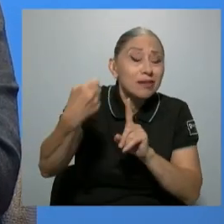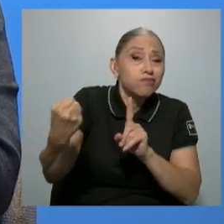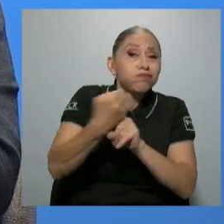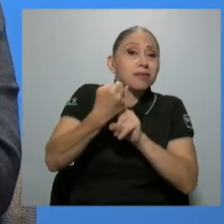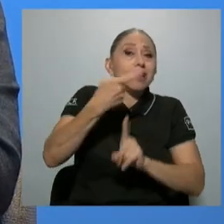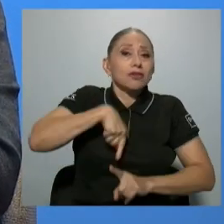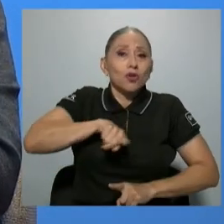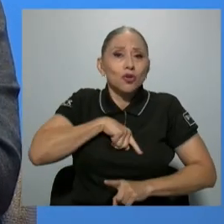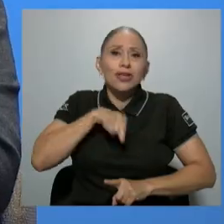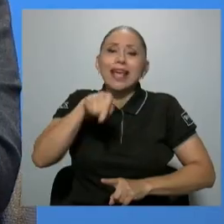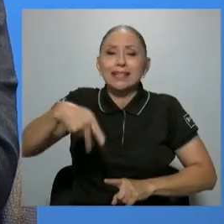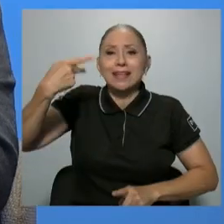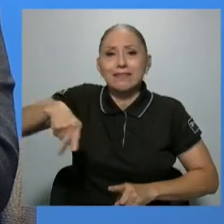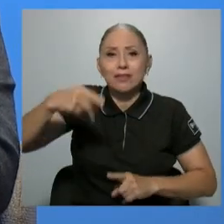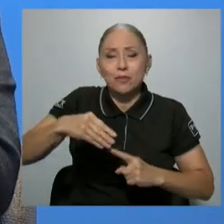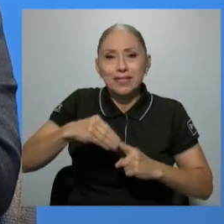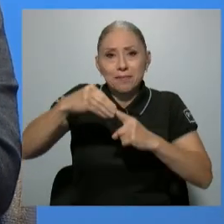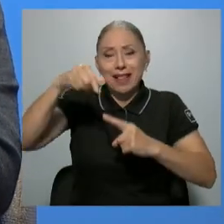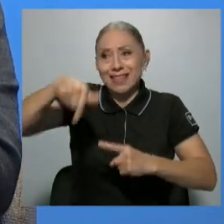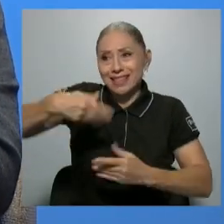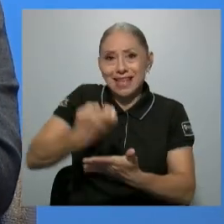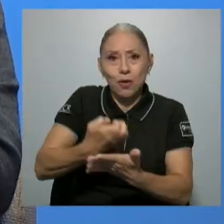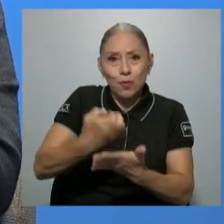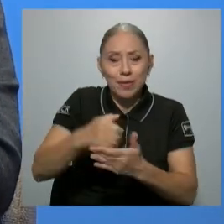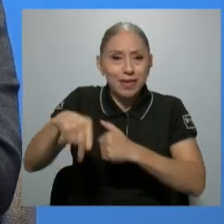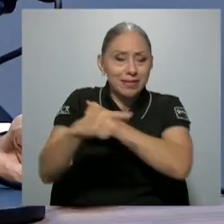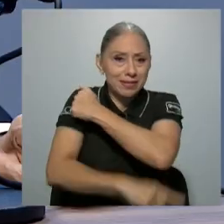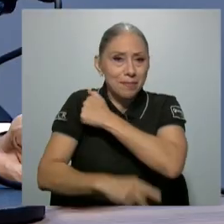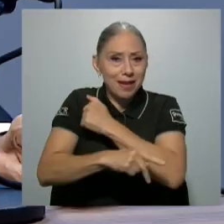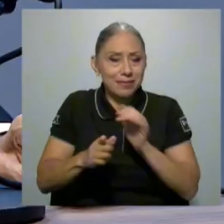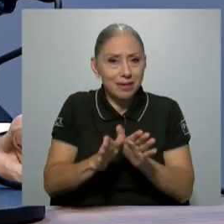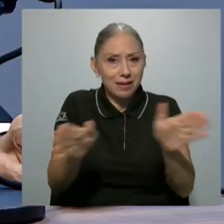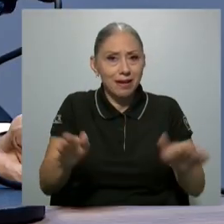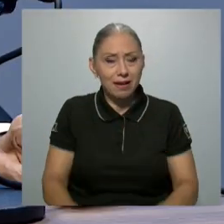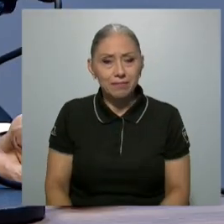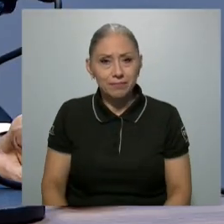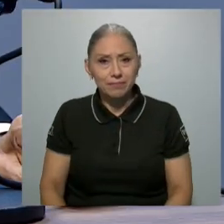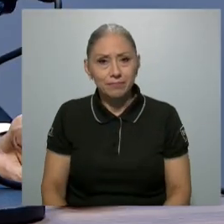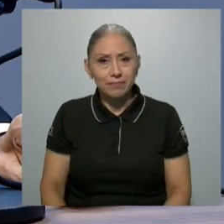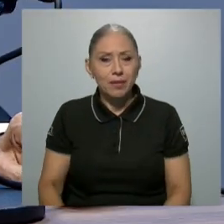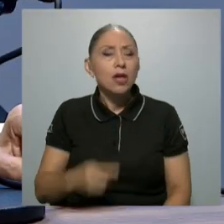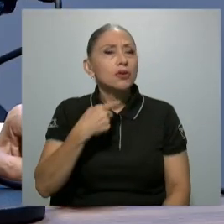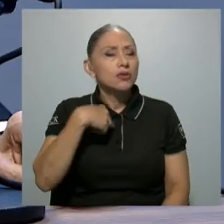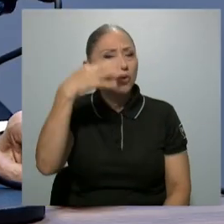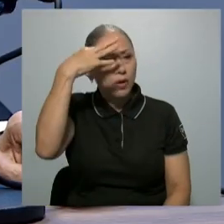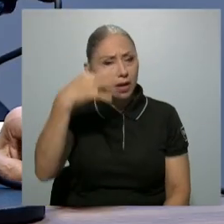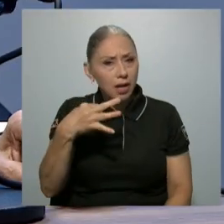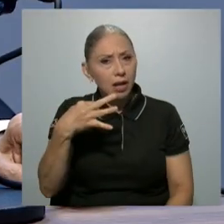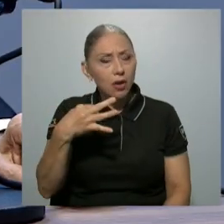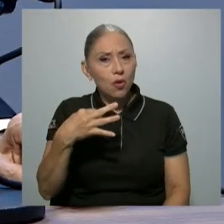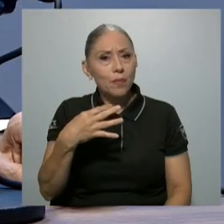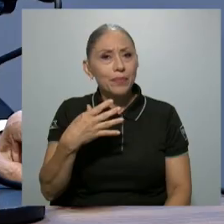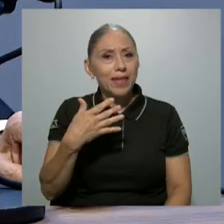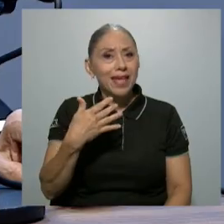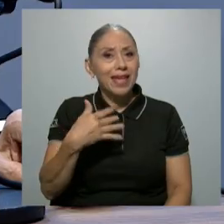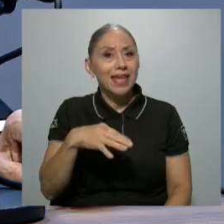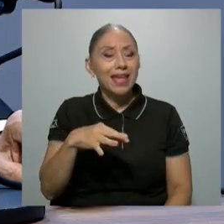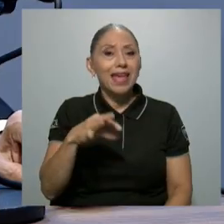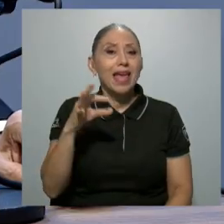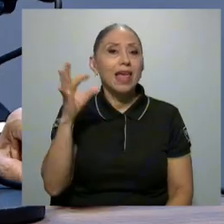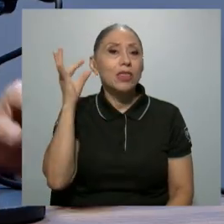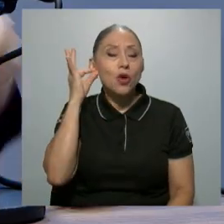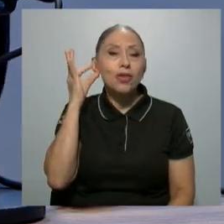principal de esta economía y de este país en general. Yo creo, don José Luis, que doña Diala